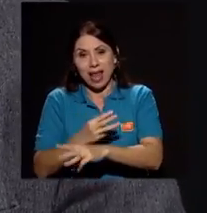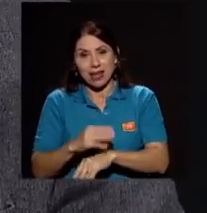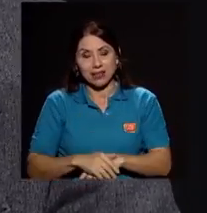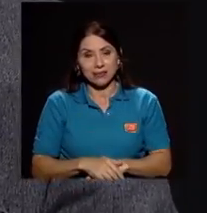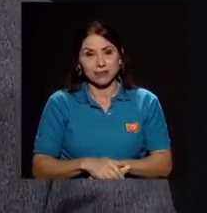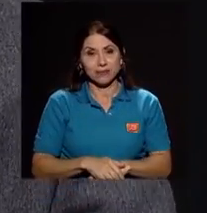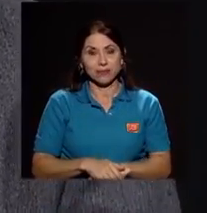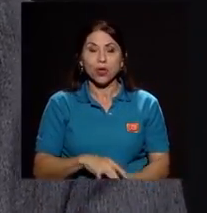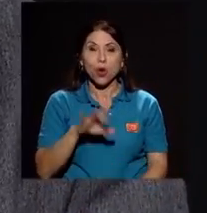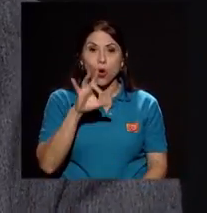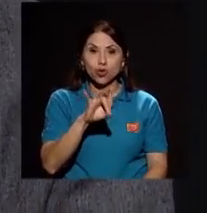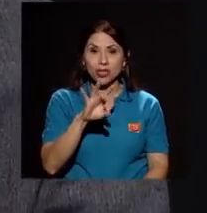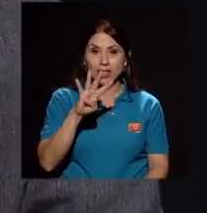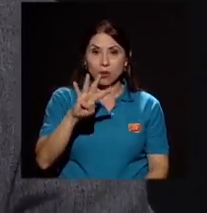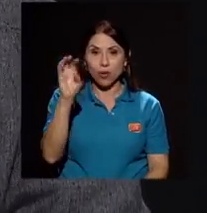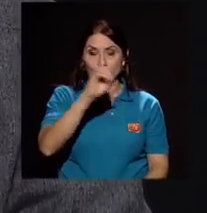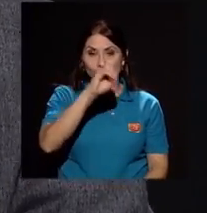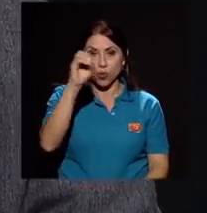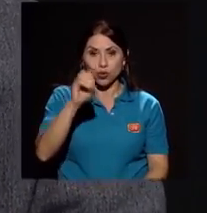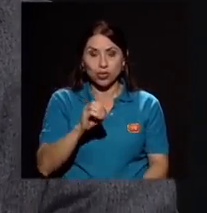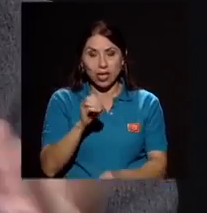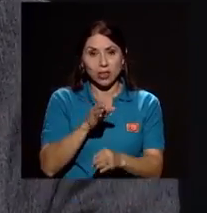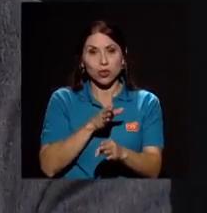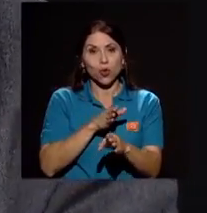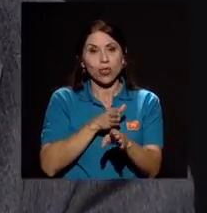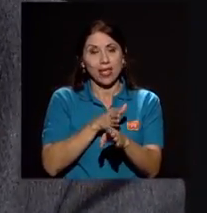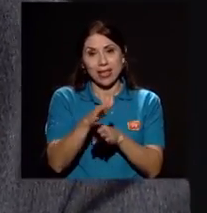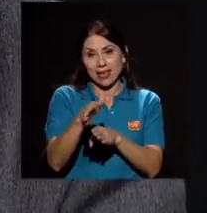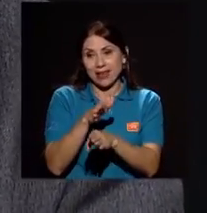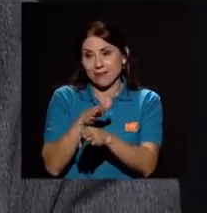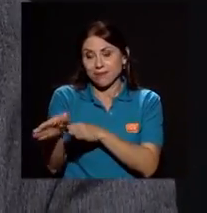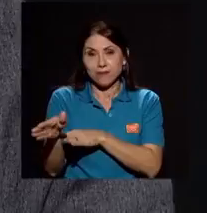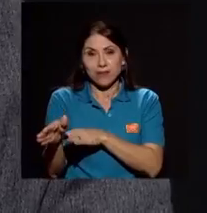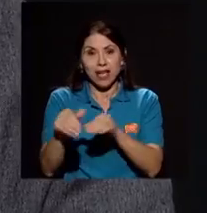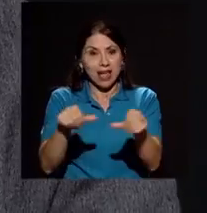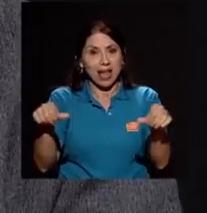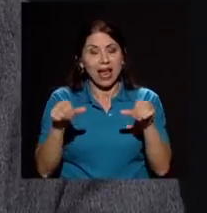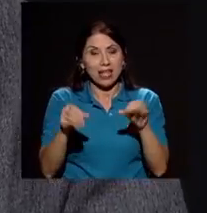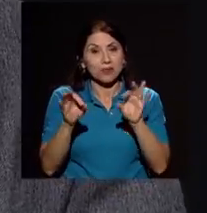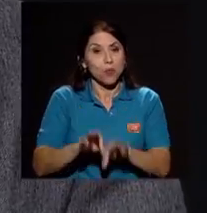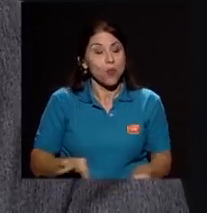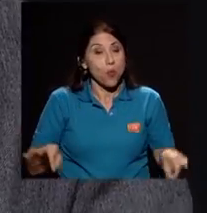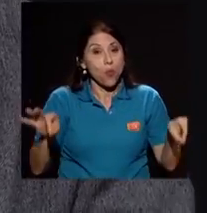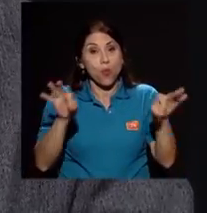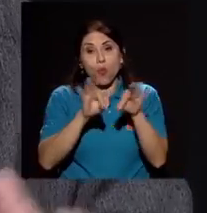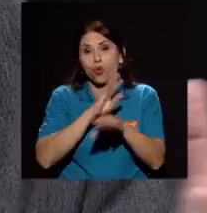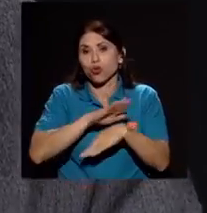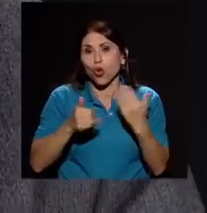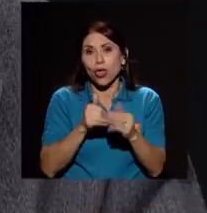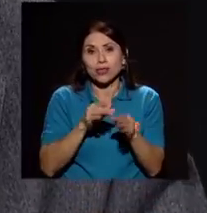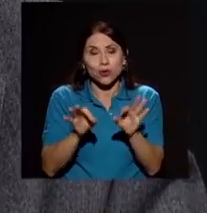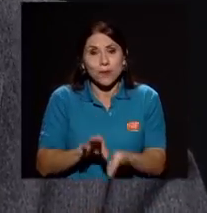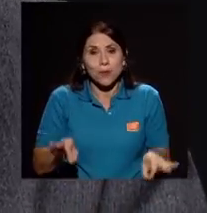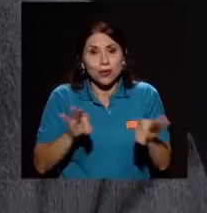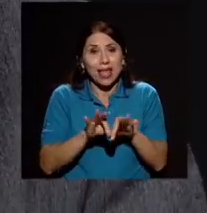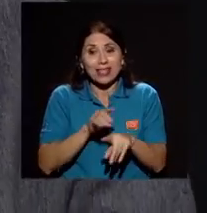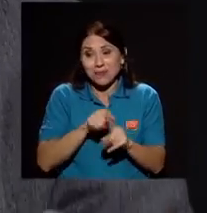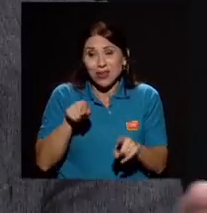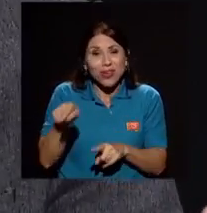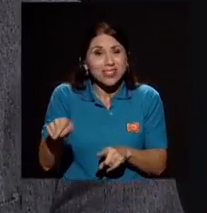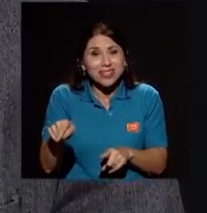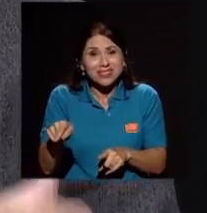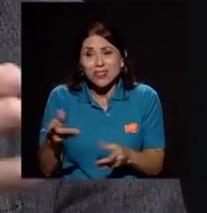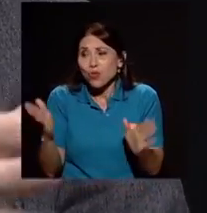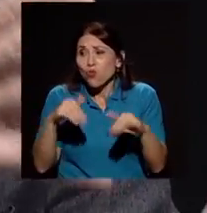84 por ciento lo seguimos produciendo en áreas muy importantes todas son importantes pero en donde el mercado no tiene una gran demanda y